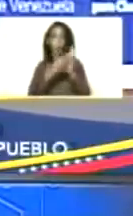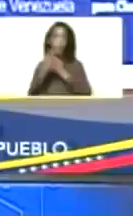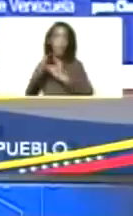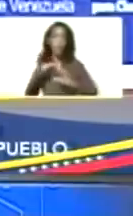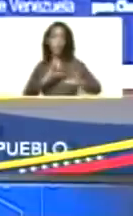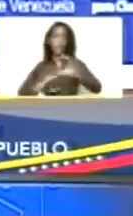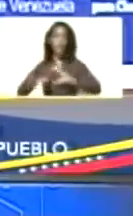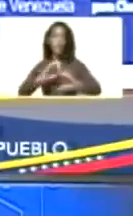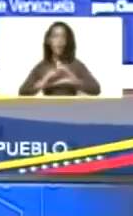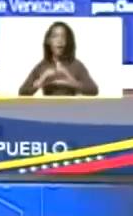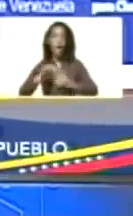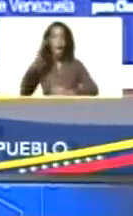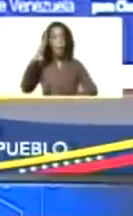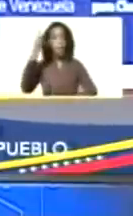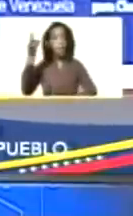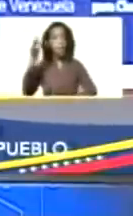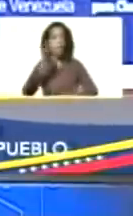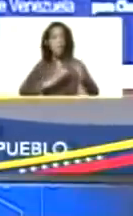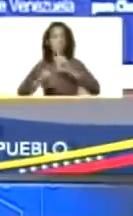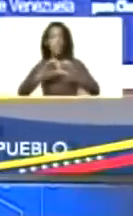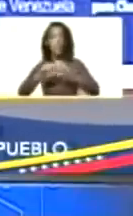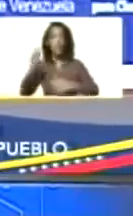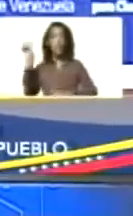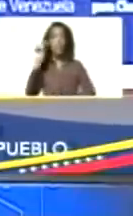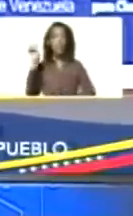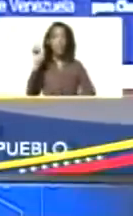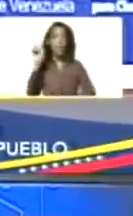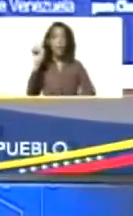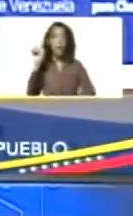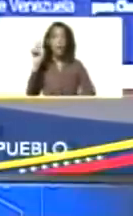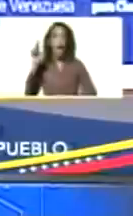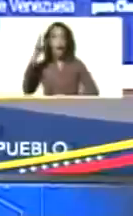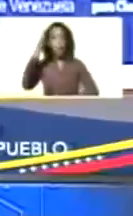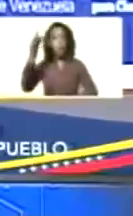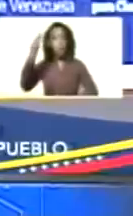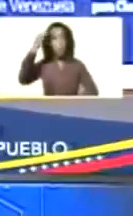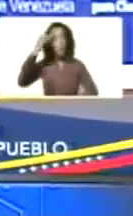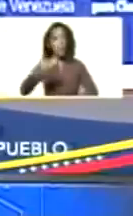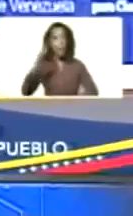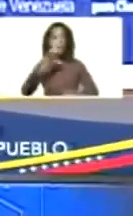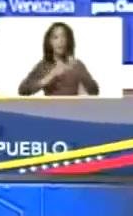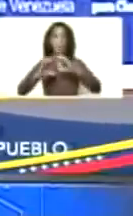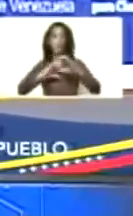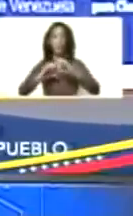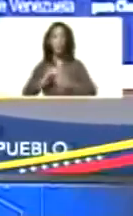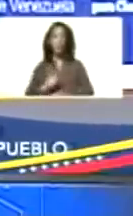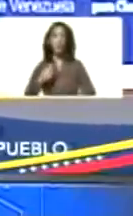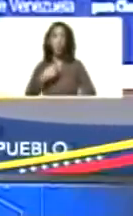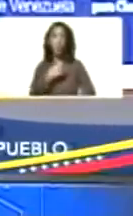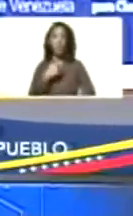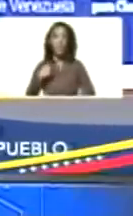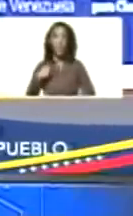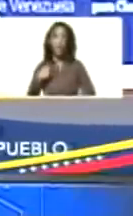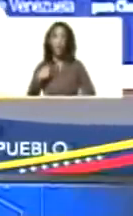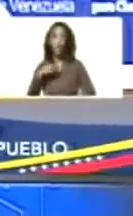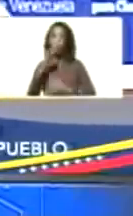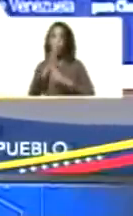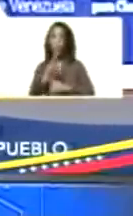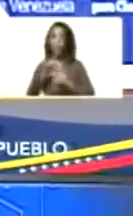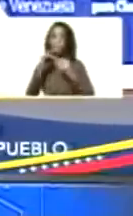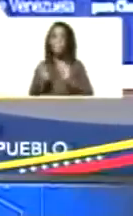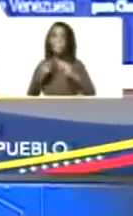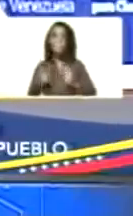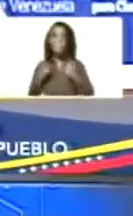científica, al Consejo Científico de Venezuela, al Consejo Militar Científico y quiero una respuesta pronta para tener